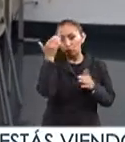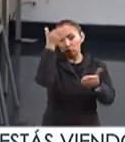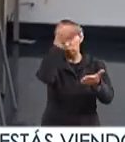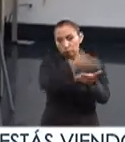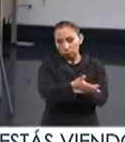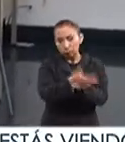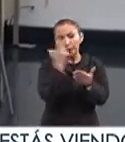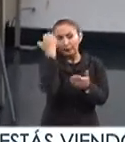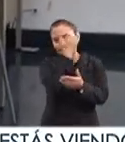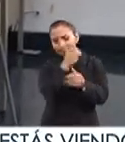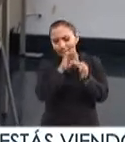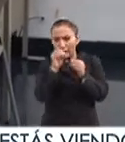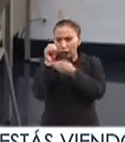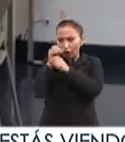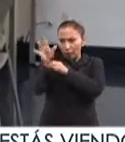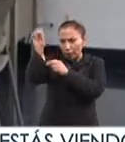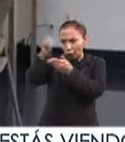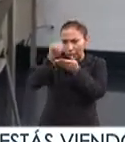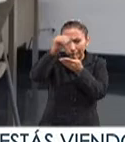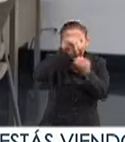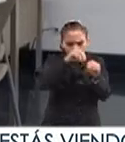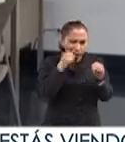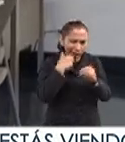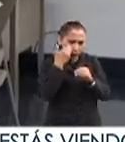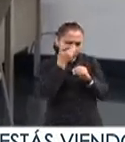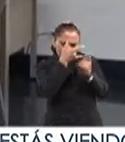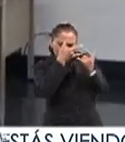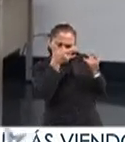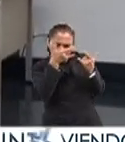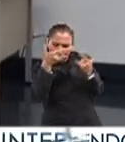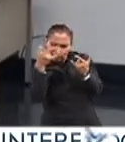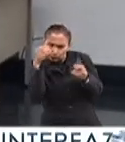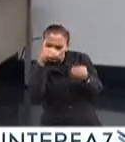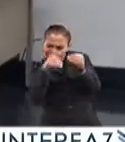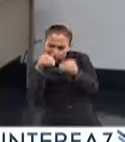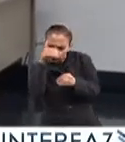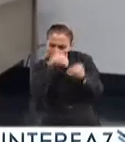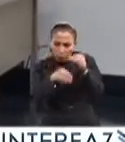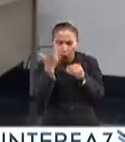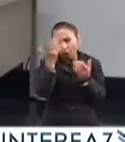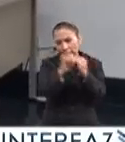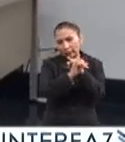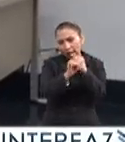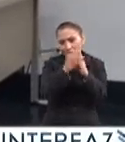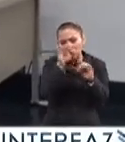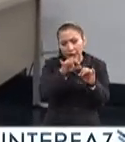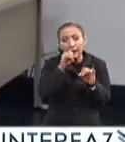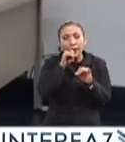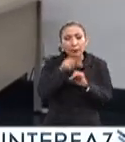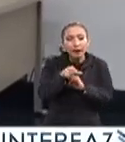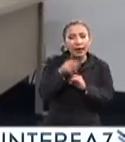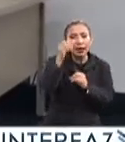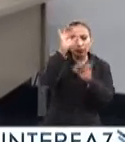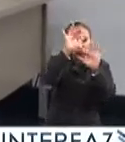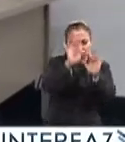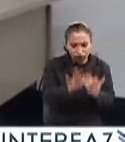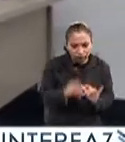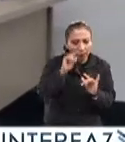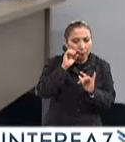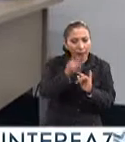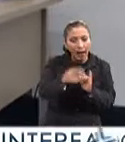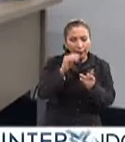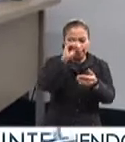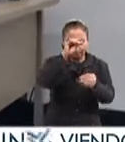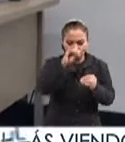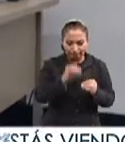estudiantes analizan datos y reconstruyen hechos de forma virtual, además de conformar los indicios para